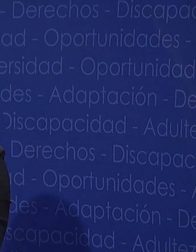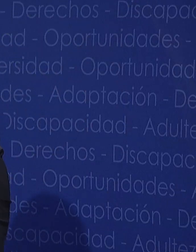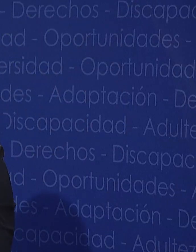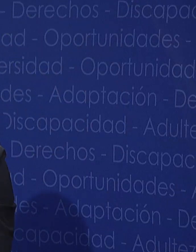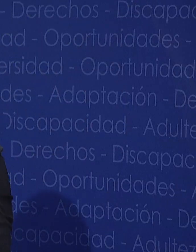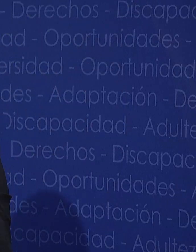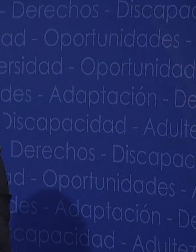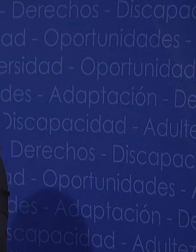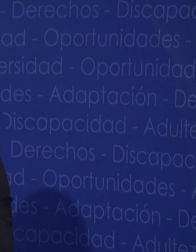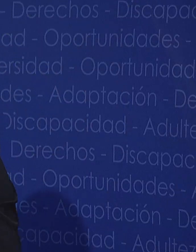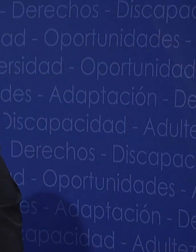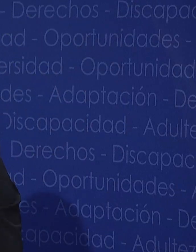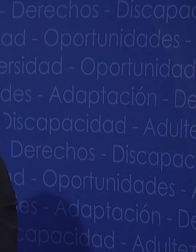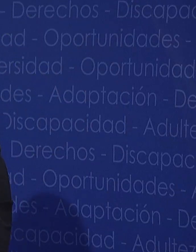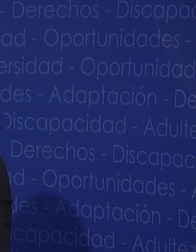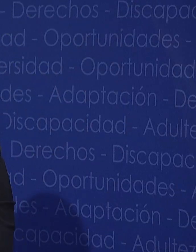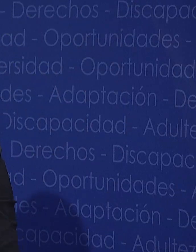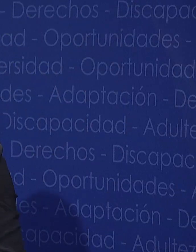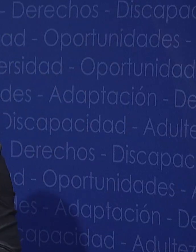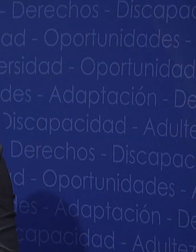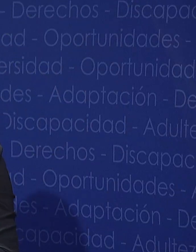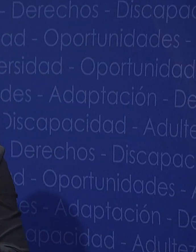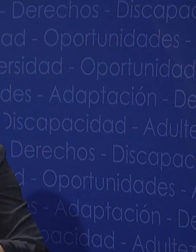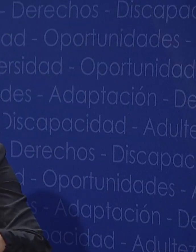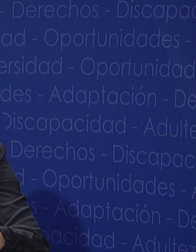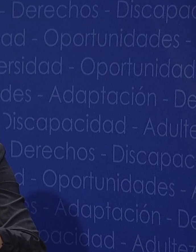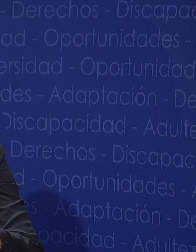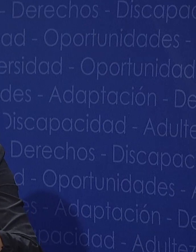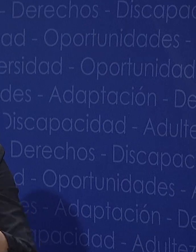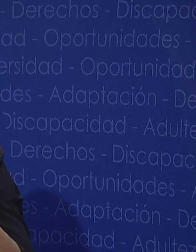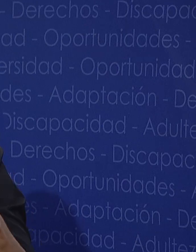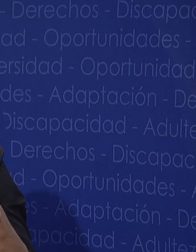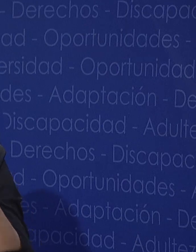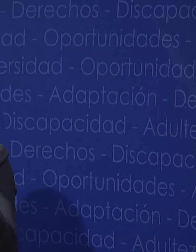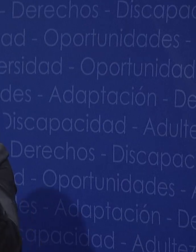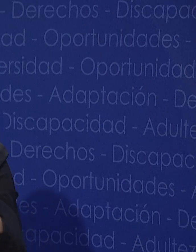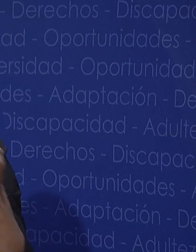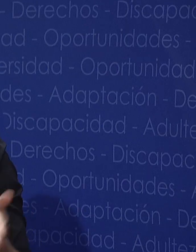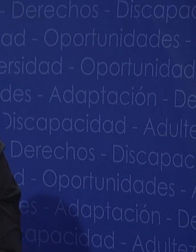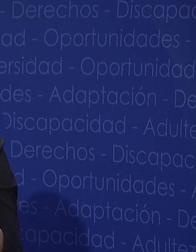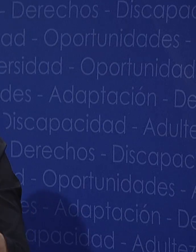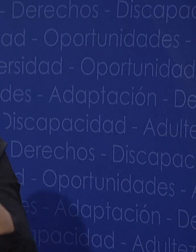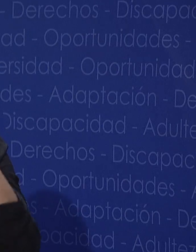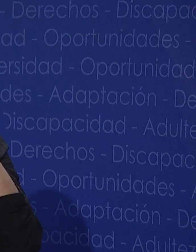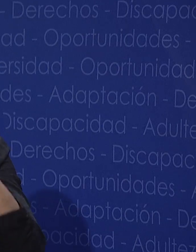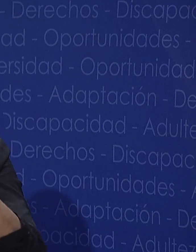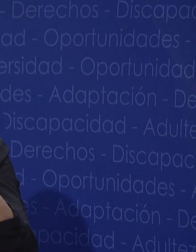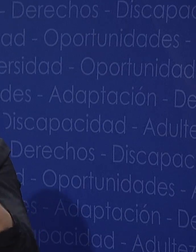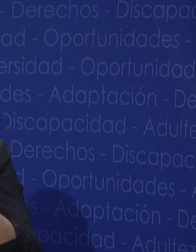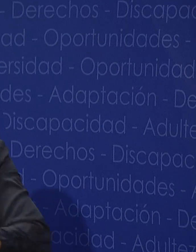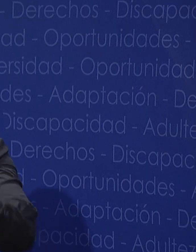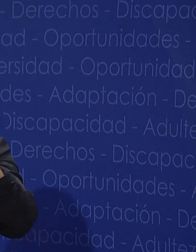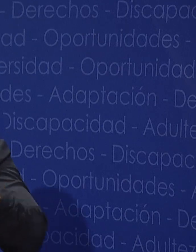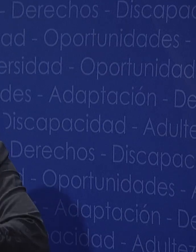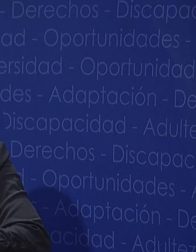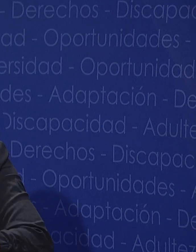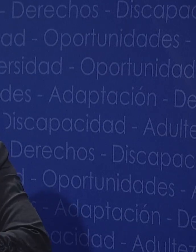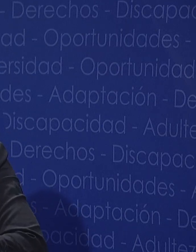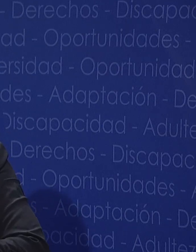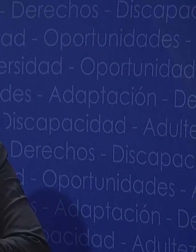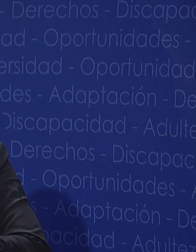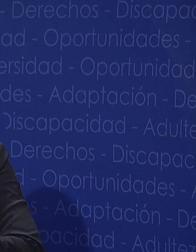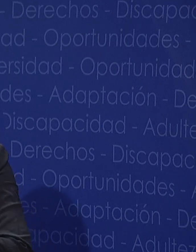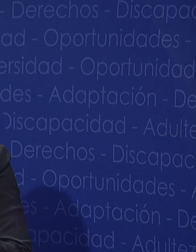Estamos de regreso en Nexos, único programa de televisión latinoamericano especializado en promover la inclusión de personas